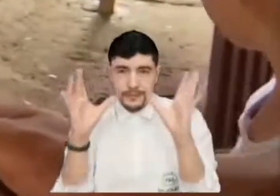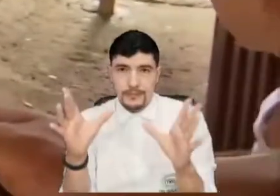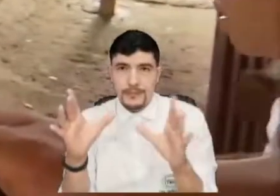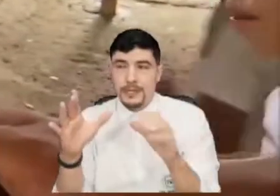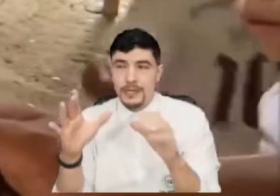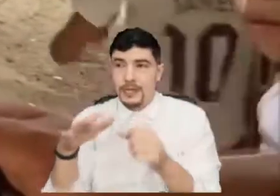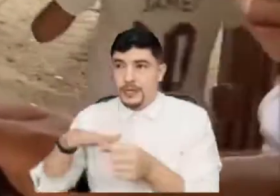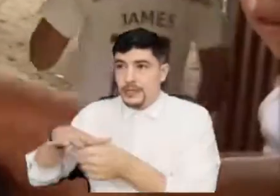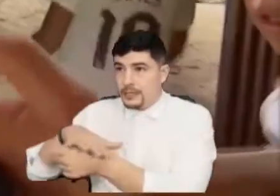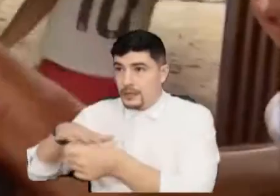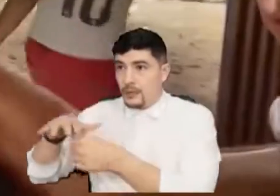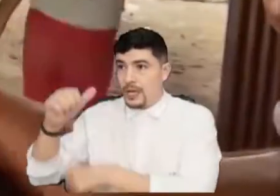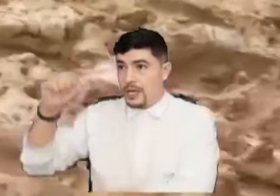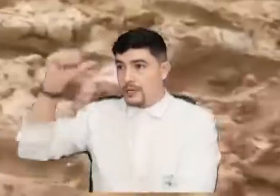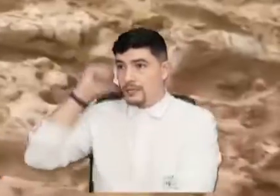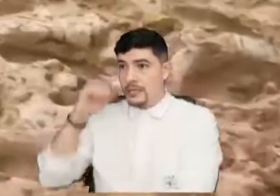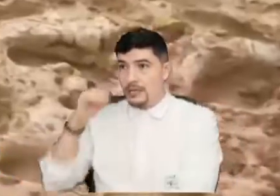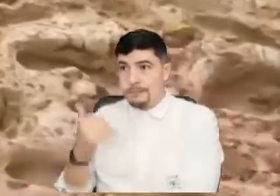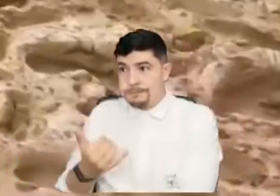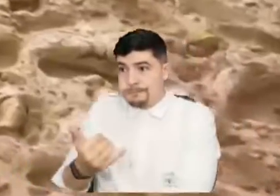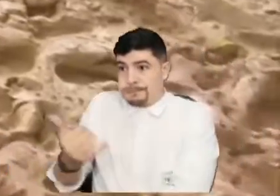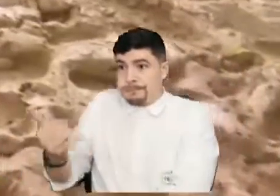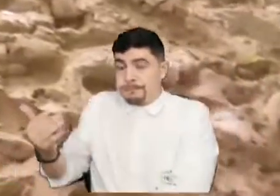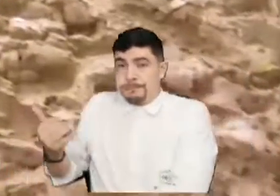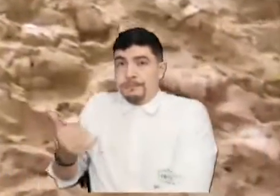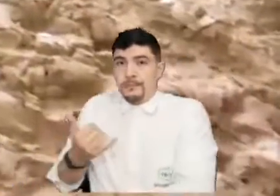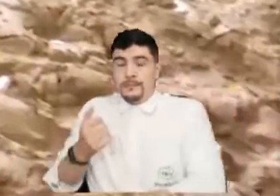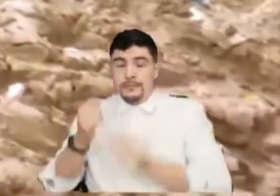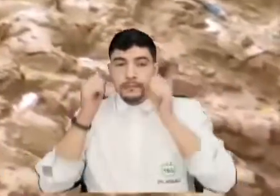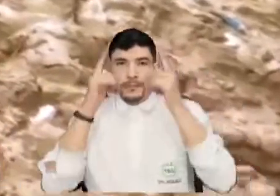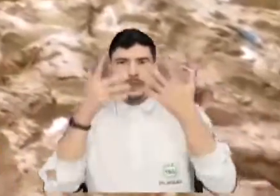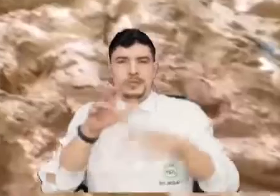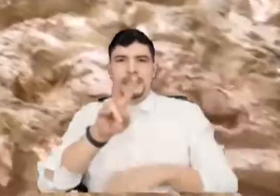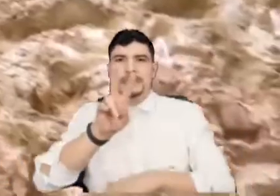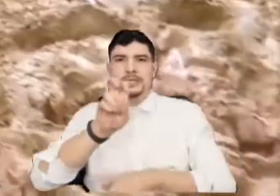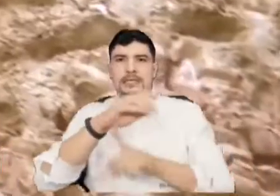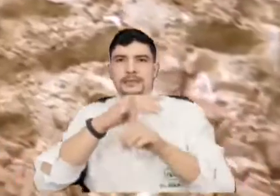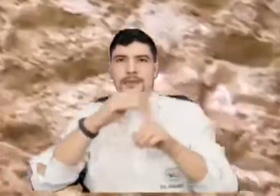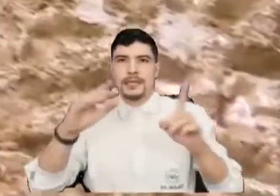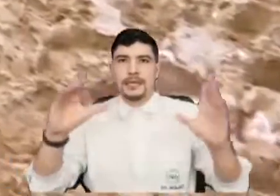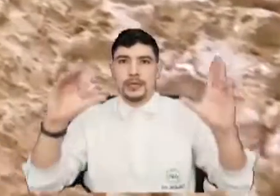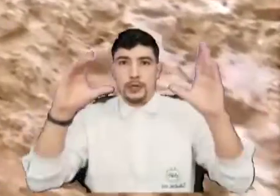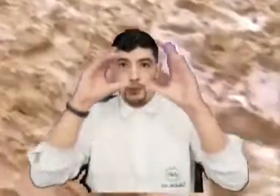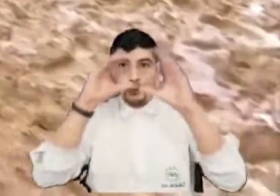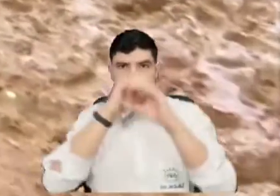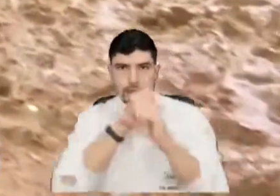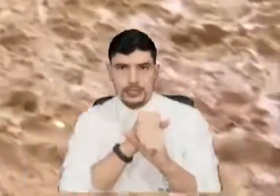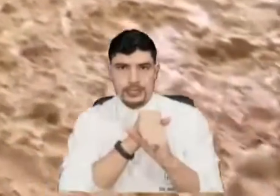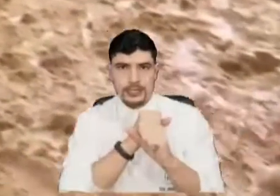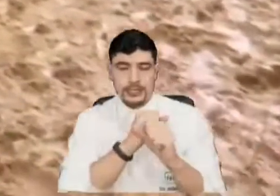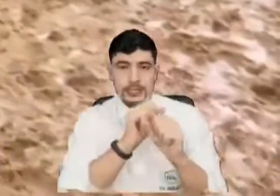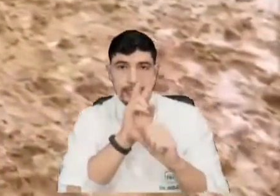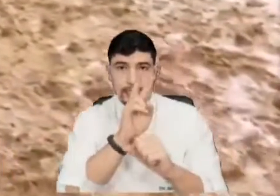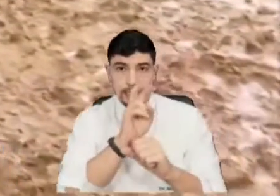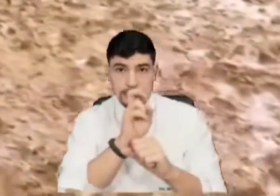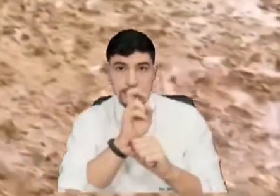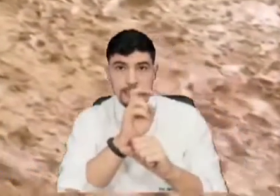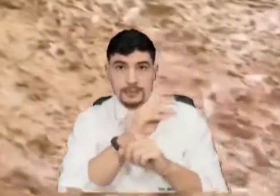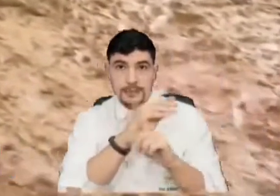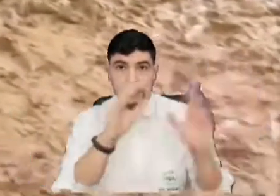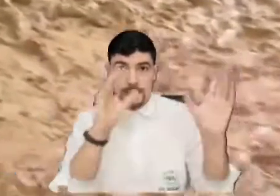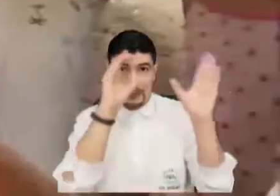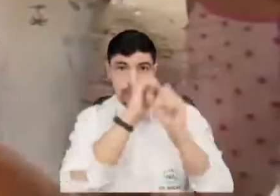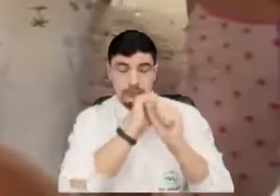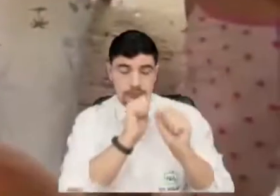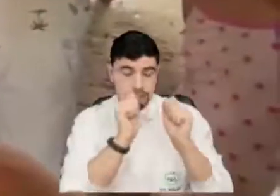algo impresionante y que no lo esperaba. Como a las 7:30 de la noche, y eso fue inesperado. Eso fue algo inesperado. Cuando